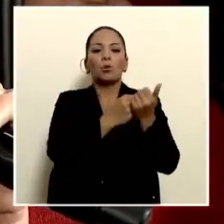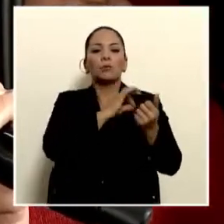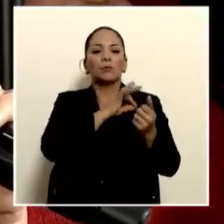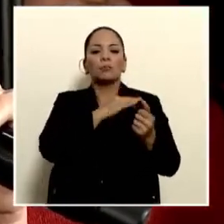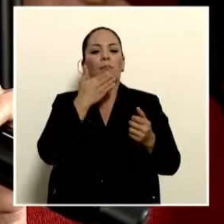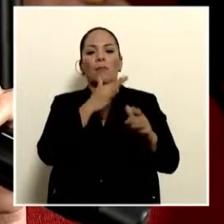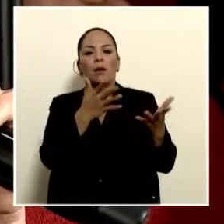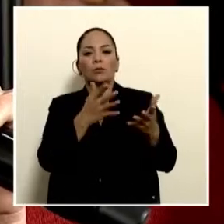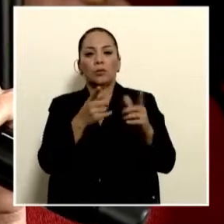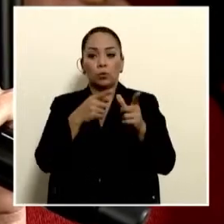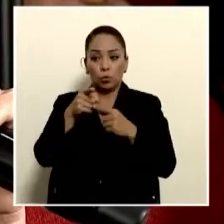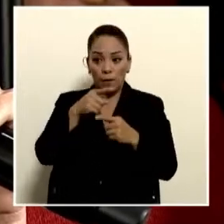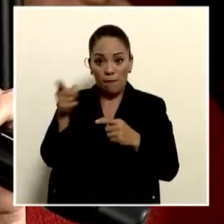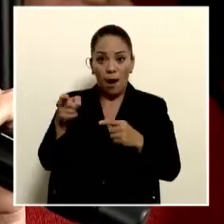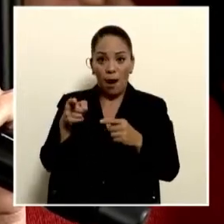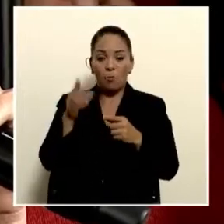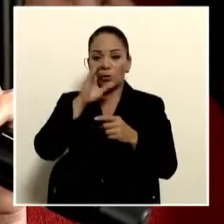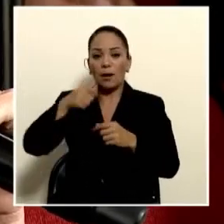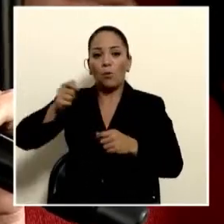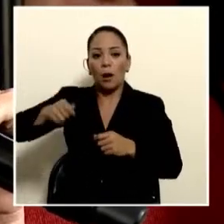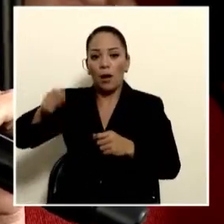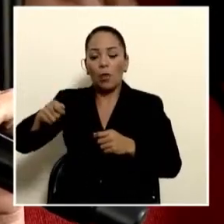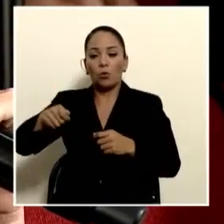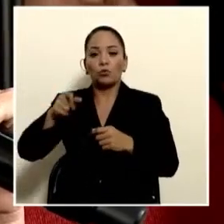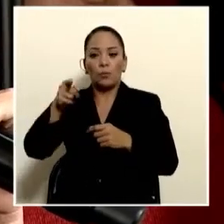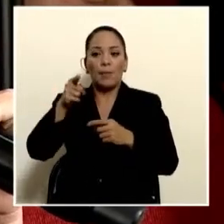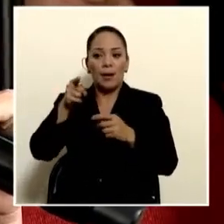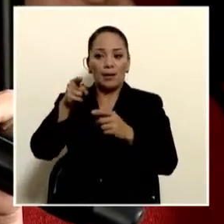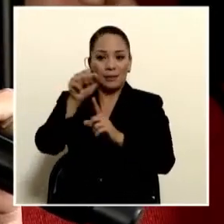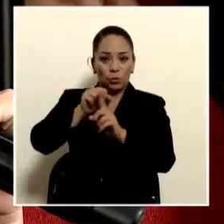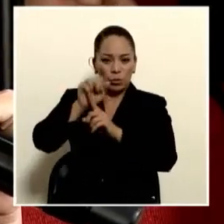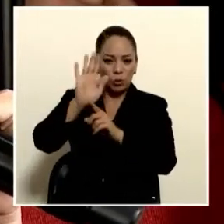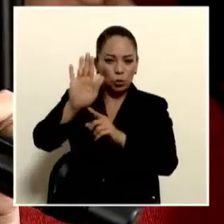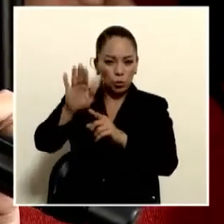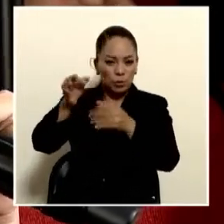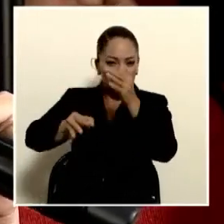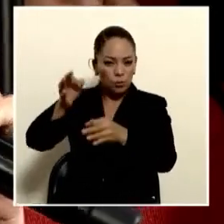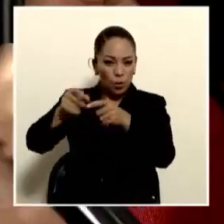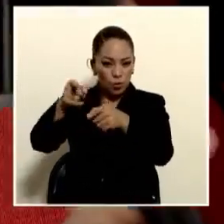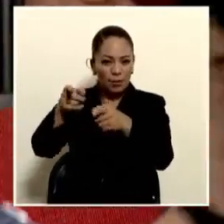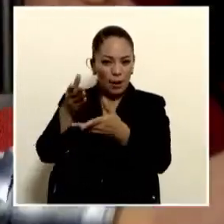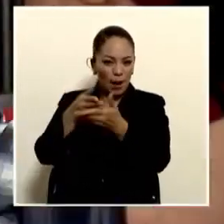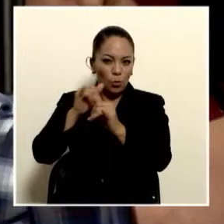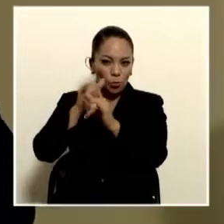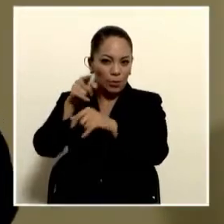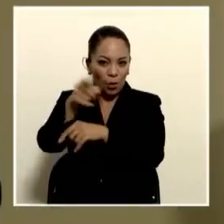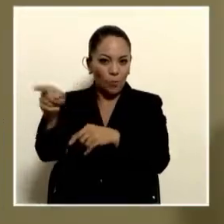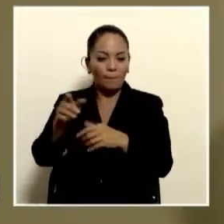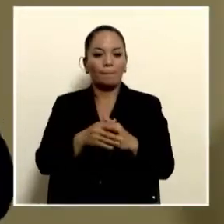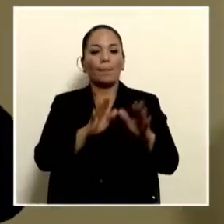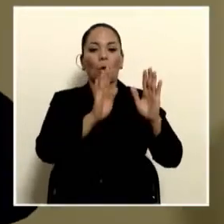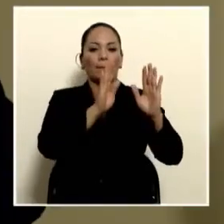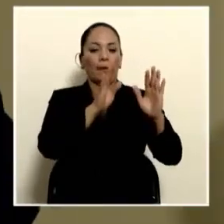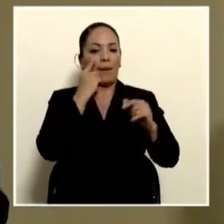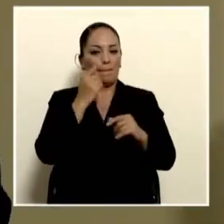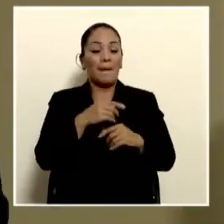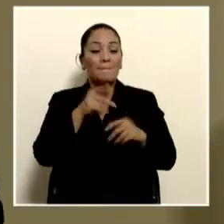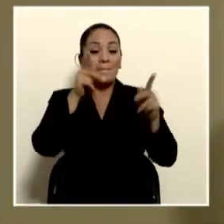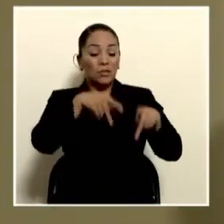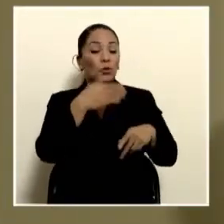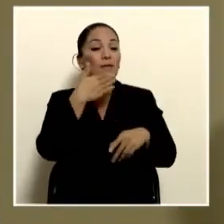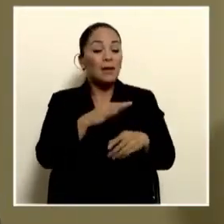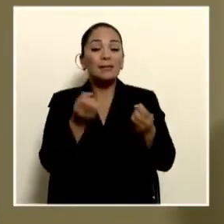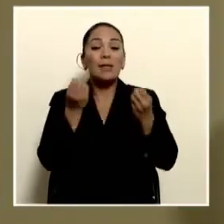conseguir abogados para las 5 causas que la Fiscalía confirmó que tiene usted en la Fiscalía pendientes. Muchas gracias. Vea, canallas sobran en Costa